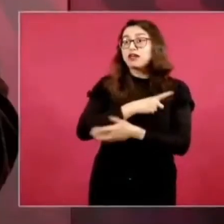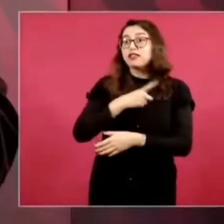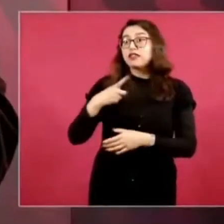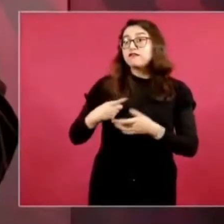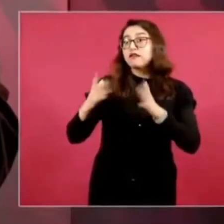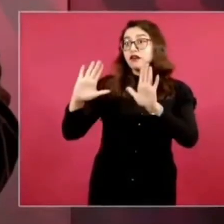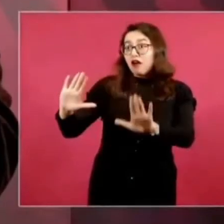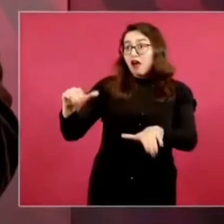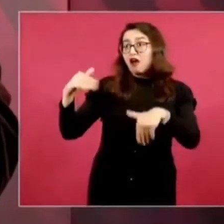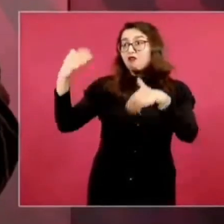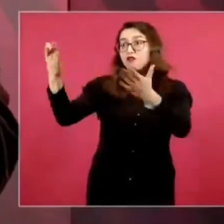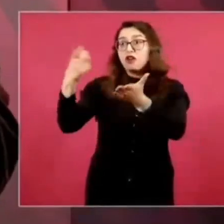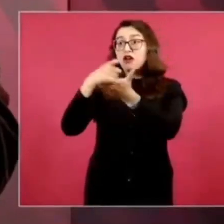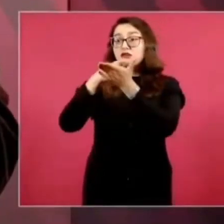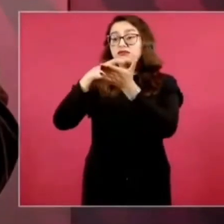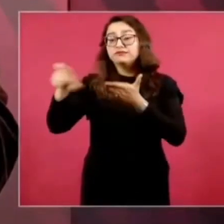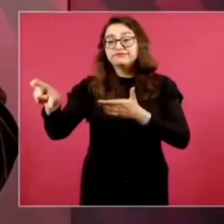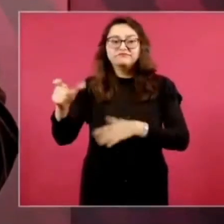pues es el mercado